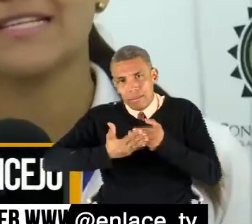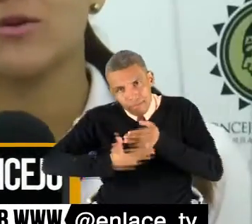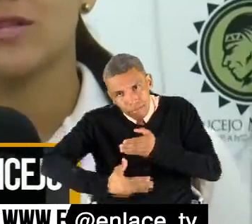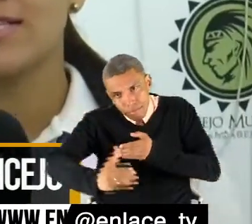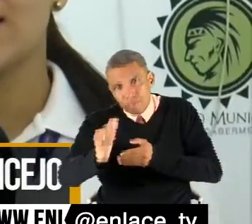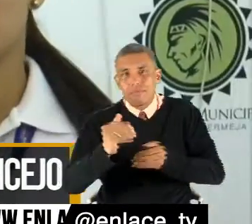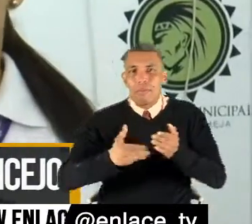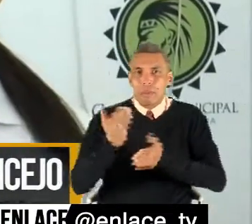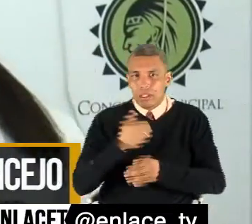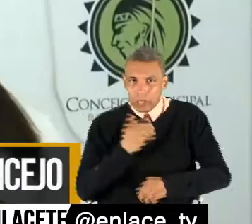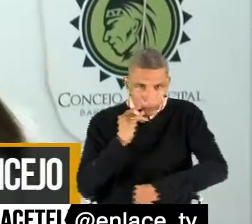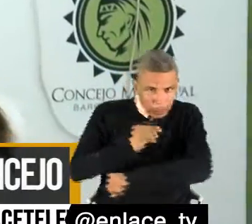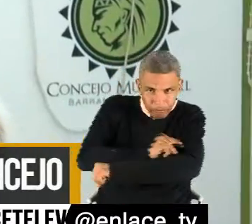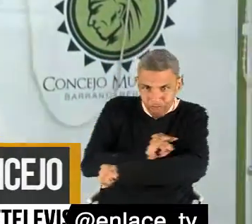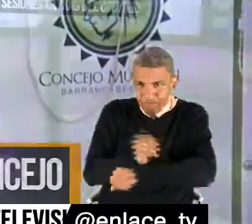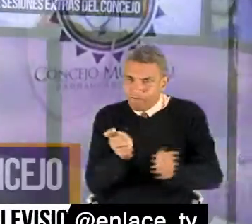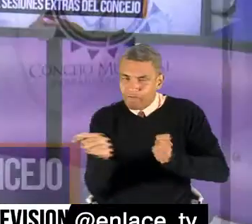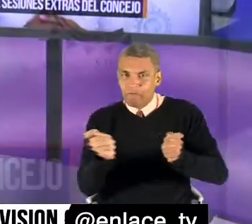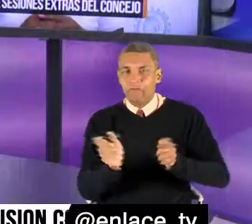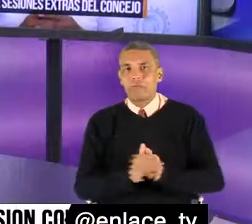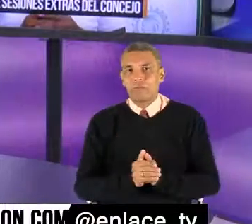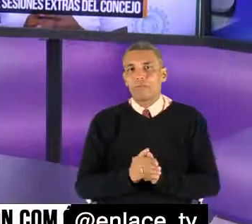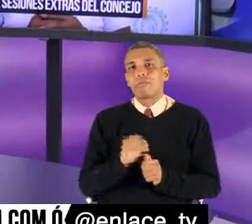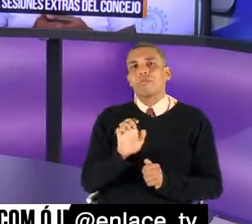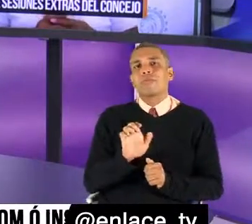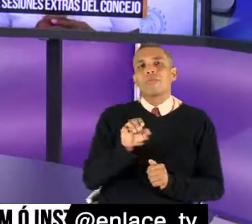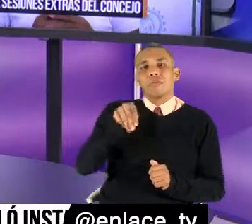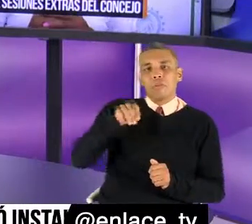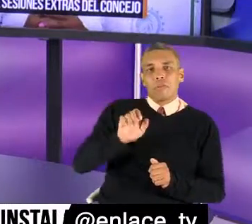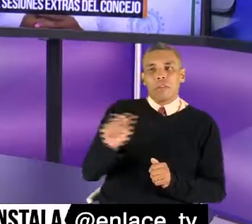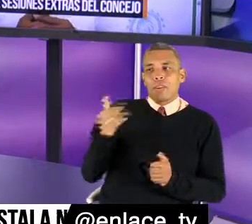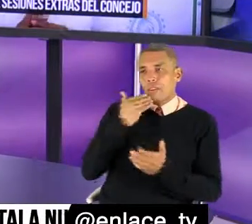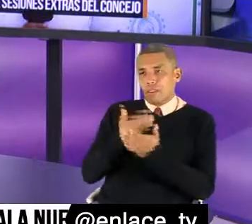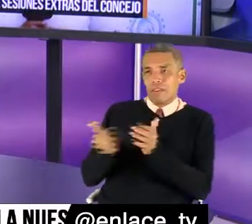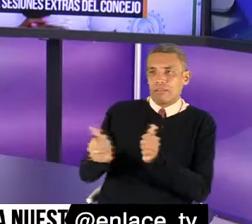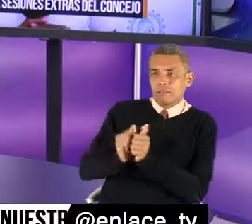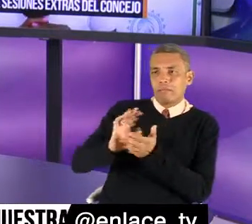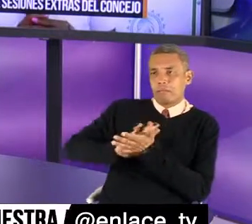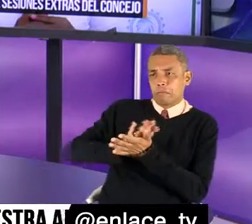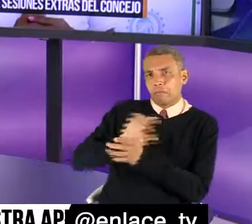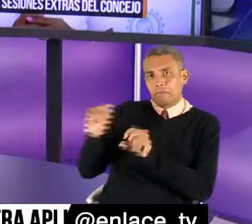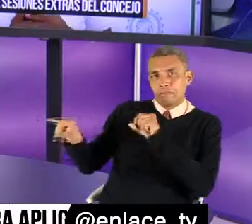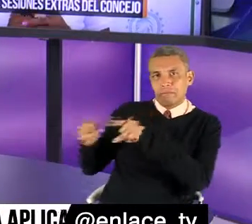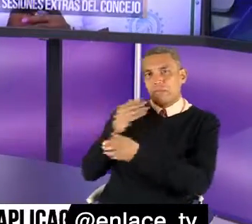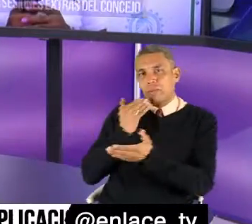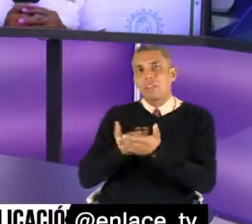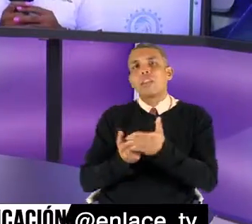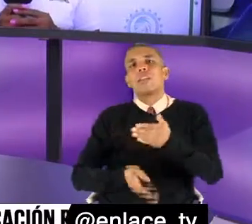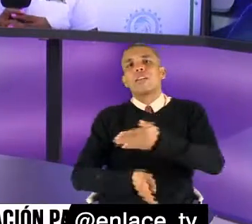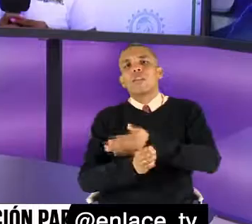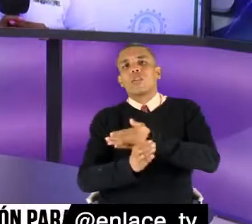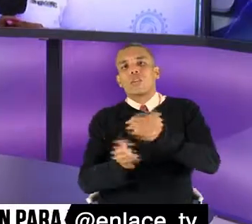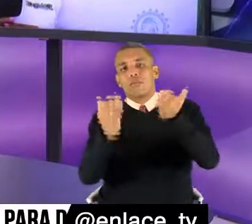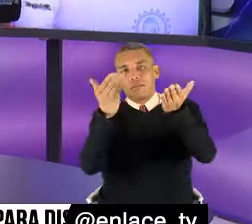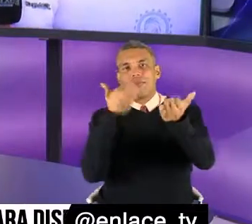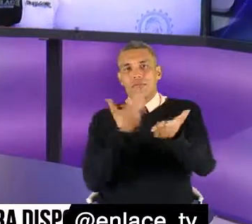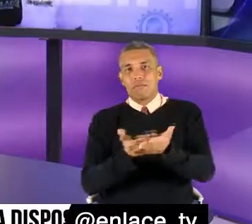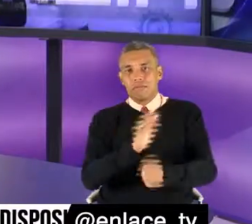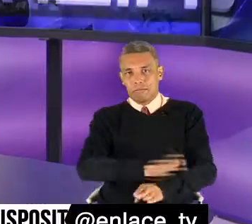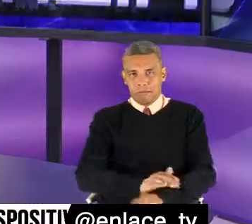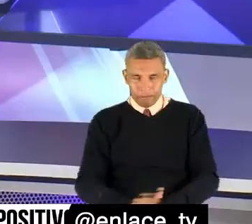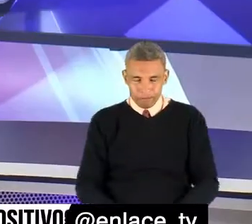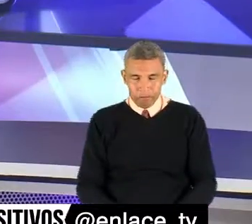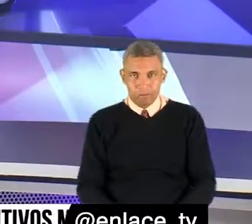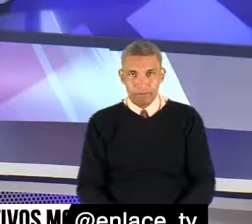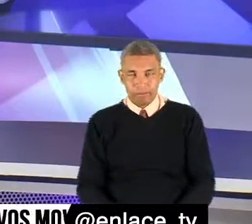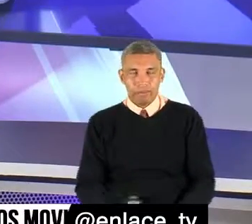en Enlace Noticias, pues es la información que se genera desde la Corporación Edilicia. Continúen ustedes en el estudio con más información. Muy buenas tardes.